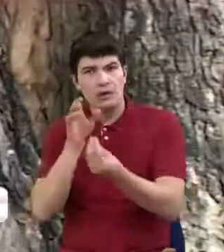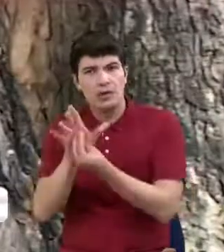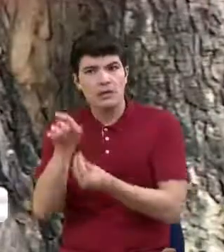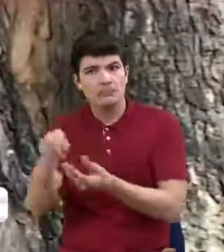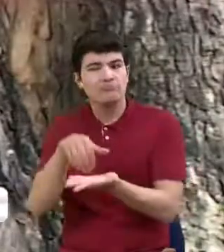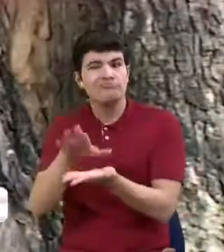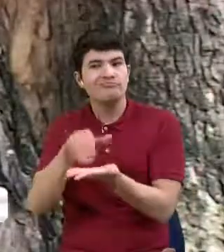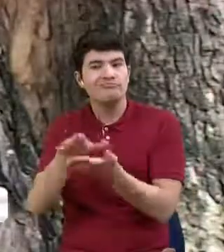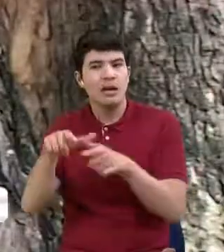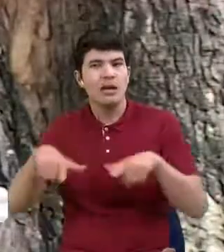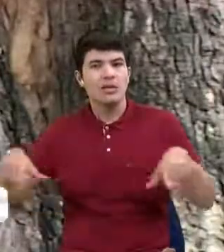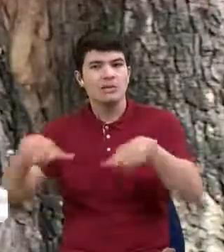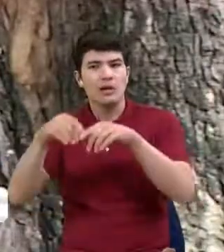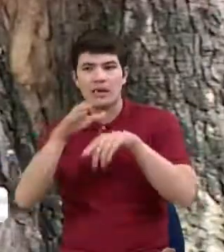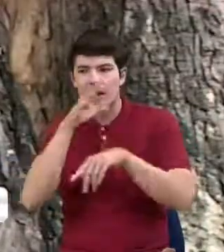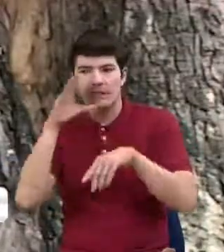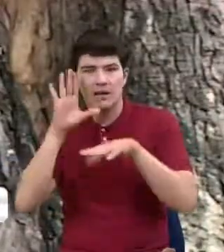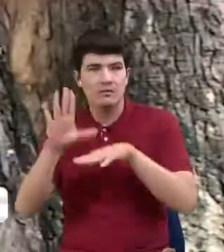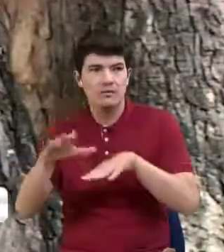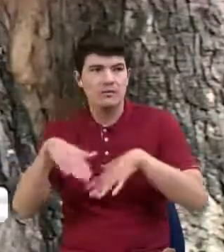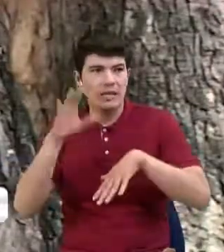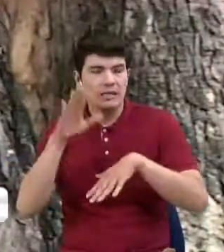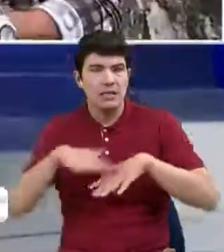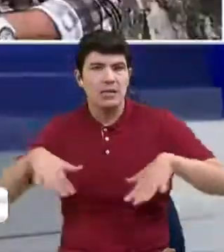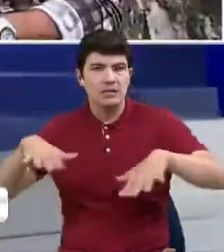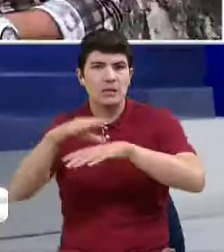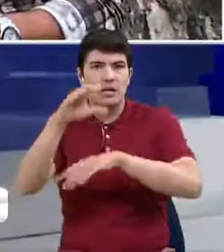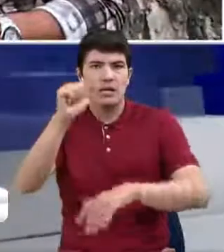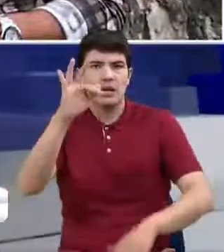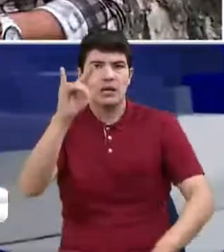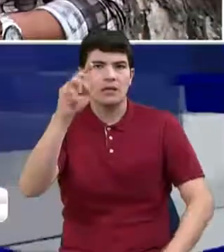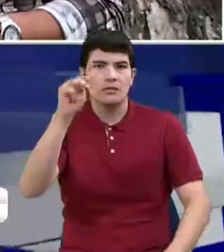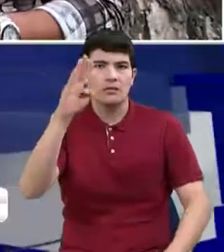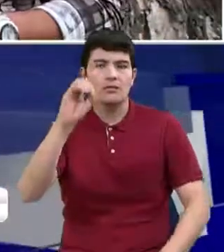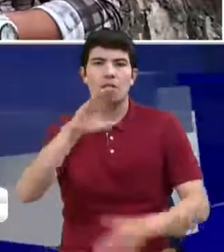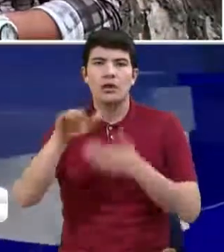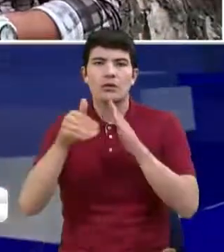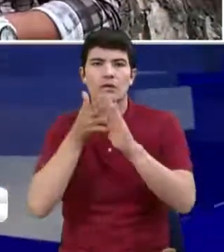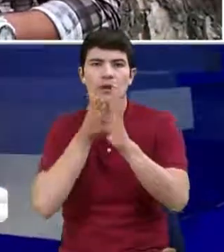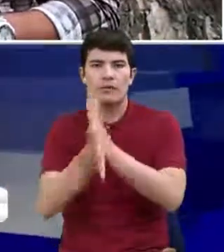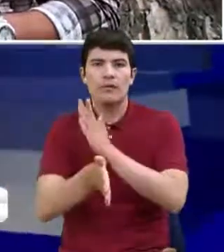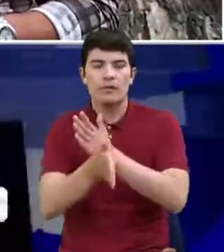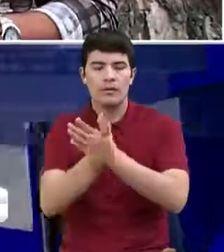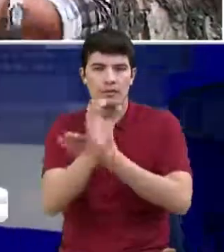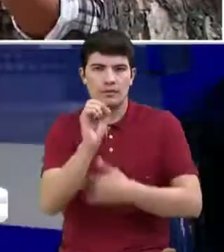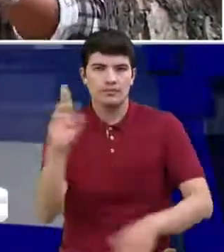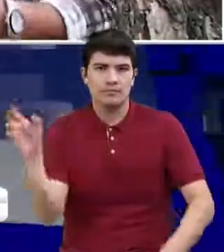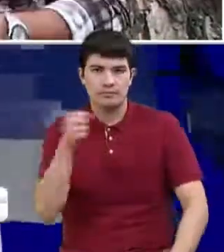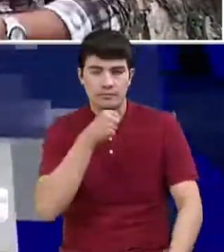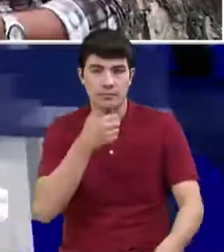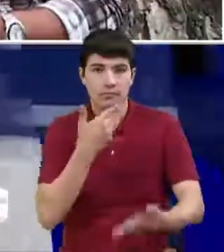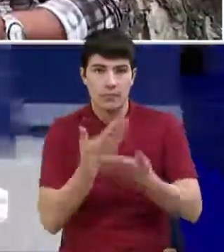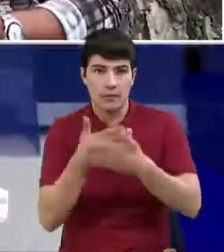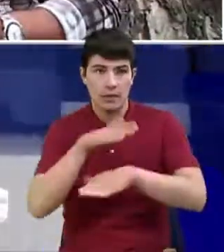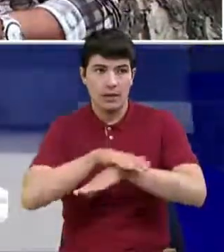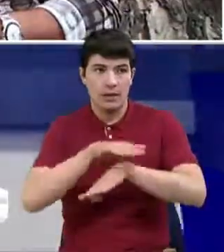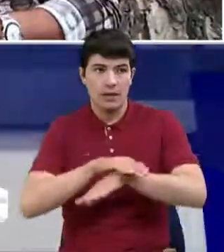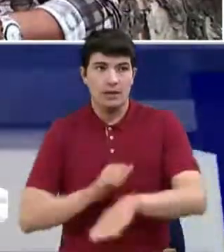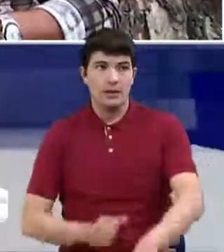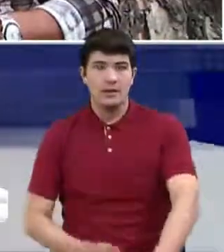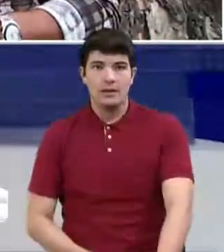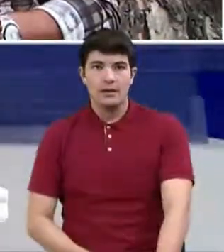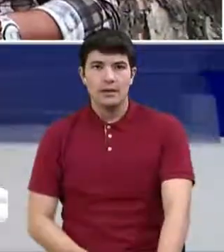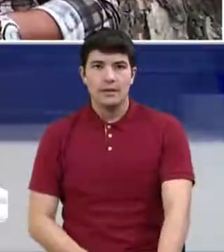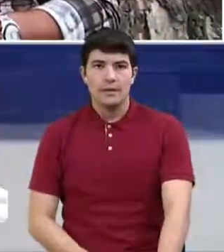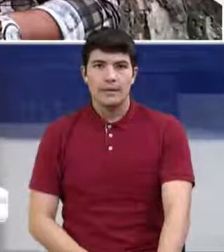de conflicto sobre todo en la zona del catatumbo pues bien compañeros es toda la información que originamos desde la capital nortesantandereana ustedes continúen con más noticias